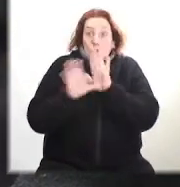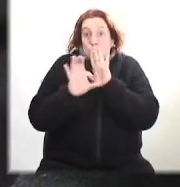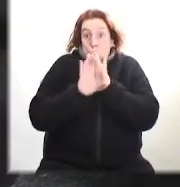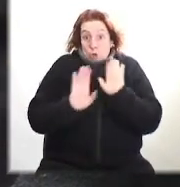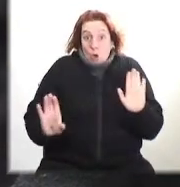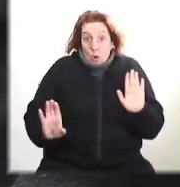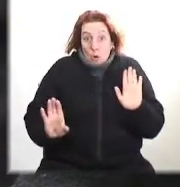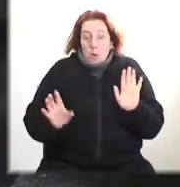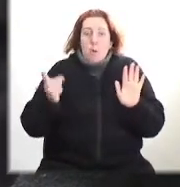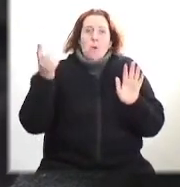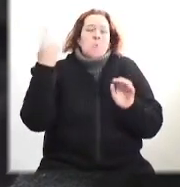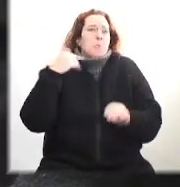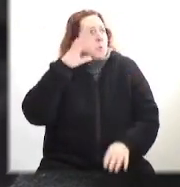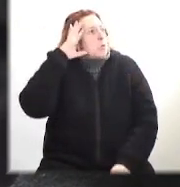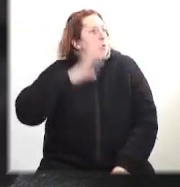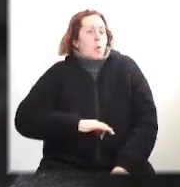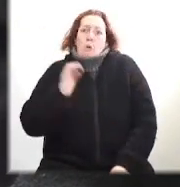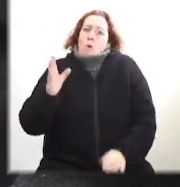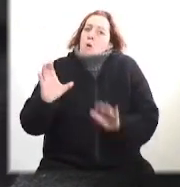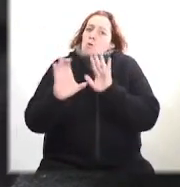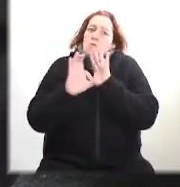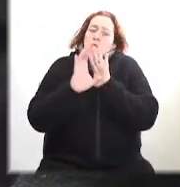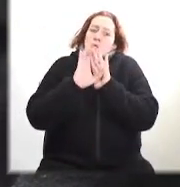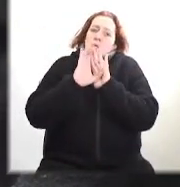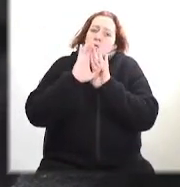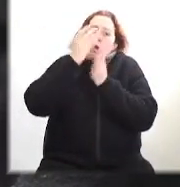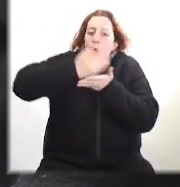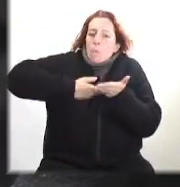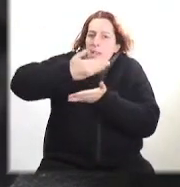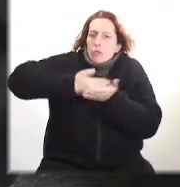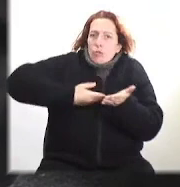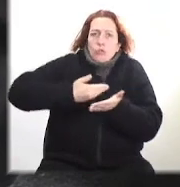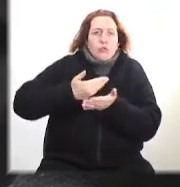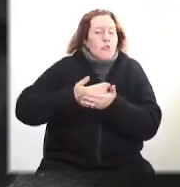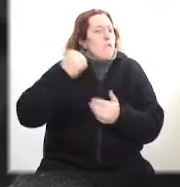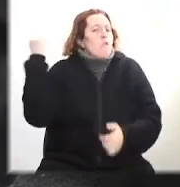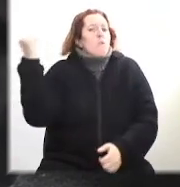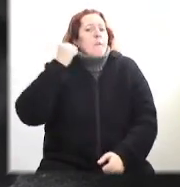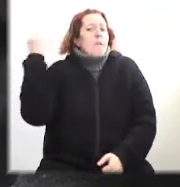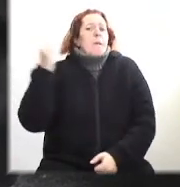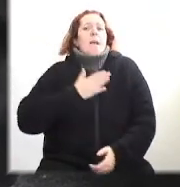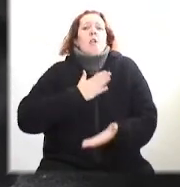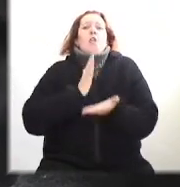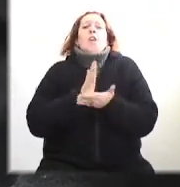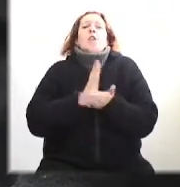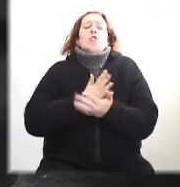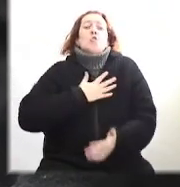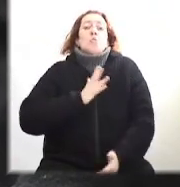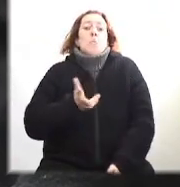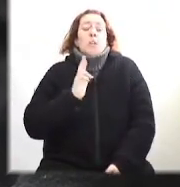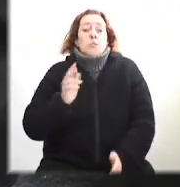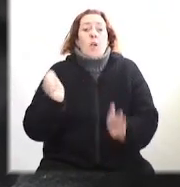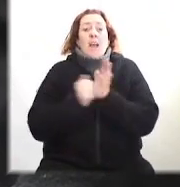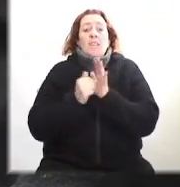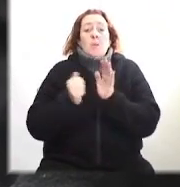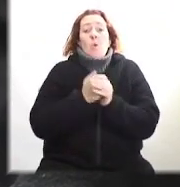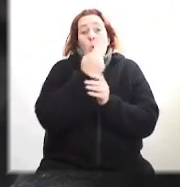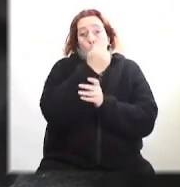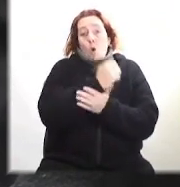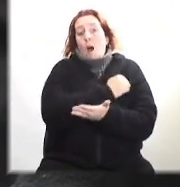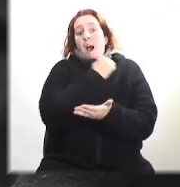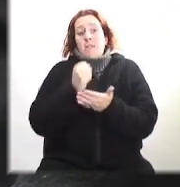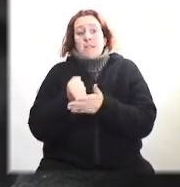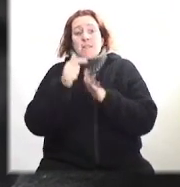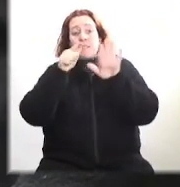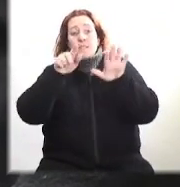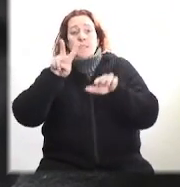mayor documento de consagración de los derechos humanos que los artículos 1 a 72 de la Constitución de la